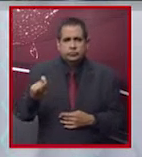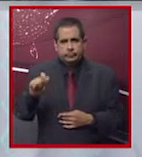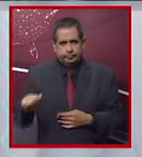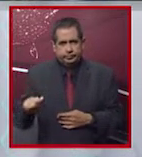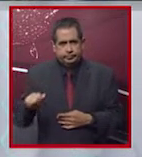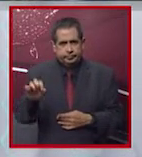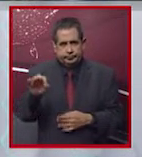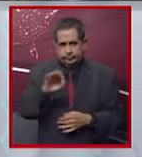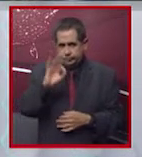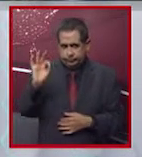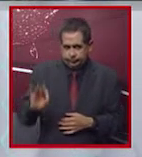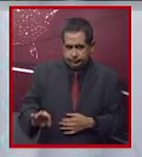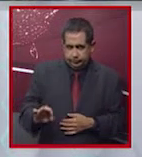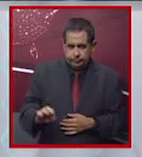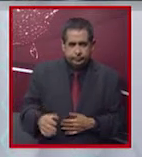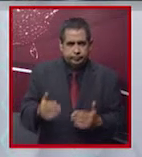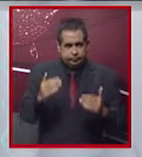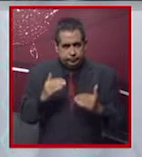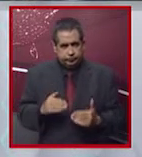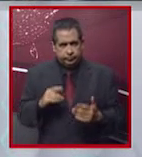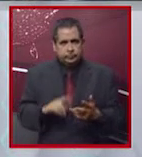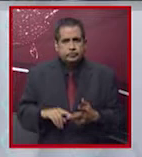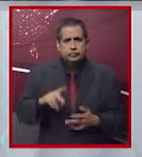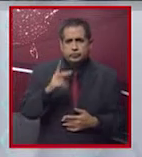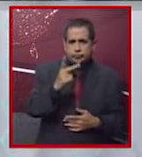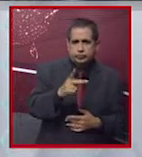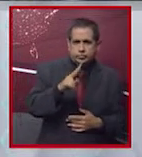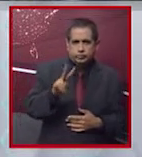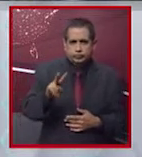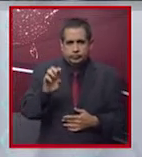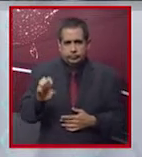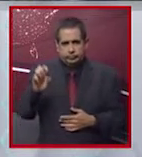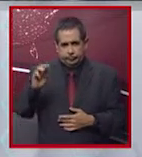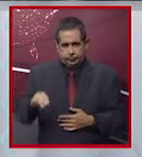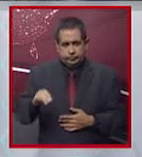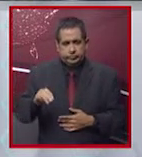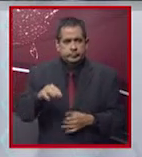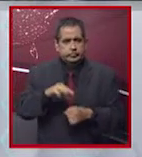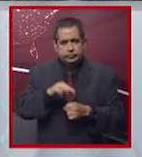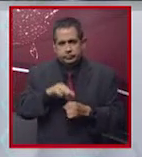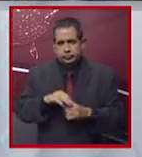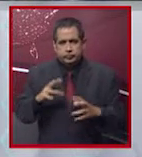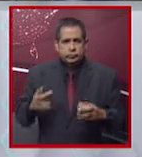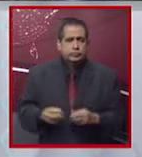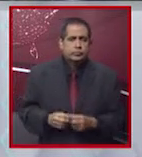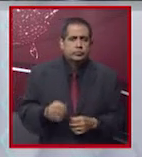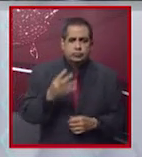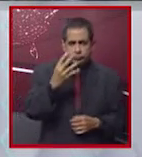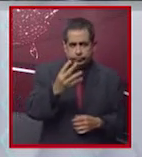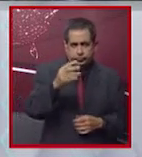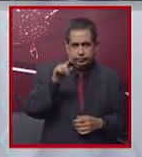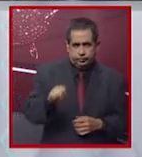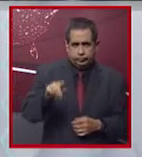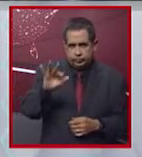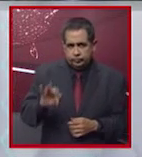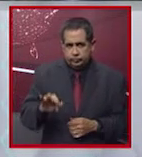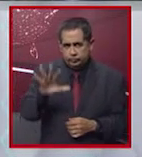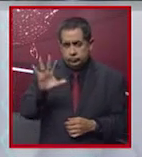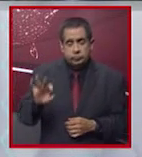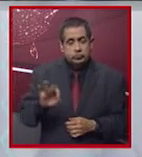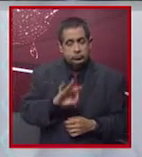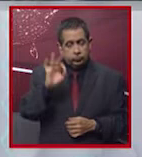el 5.26% de los votos emitidos. El Partido Verde Ecologista de México alcanzó